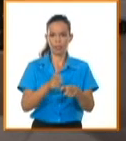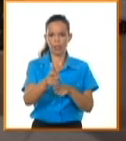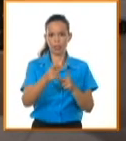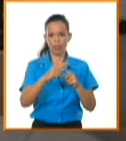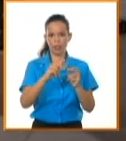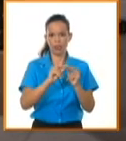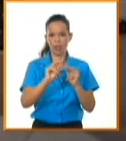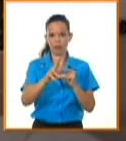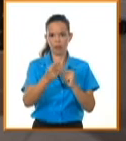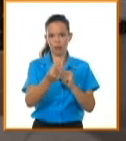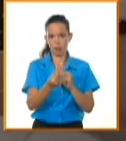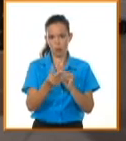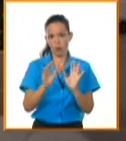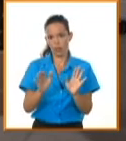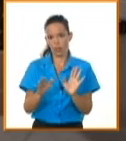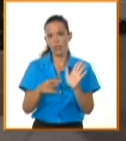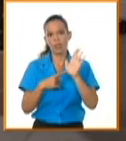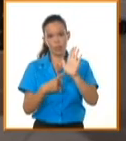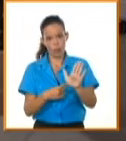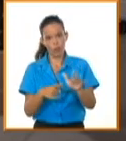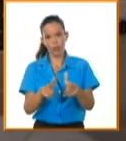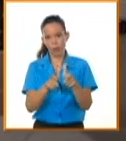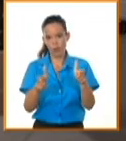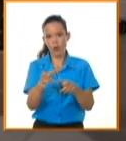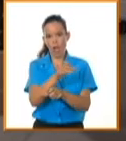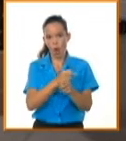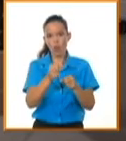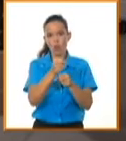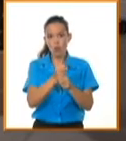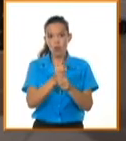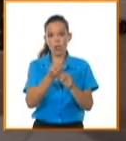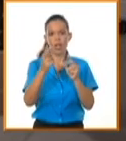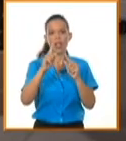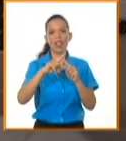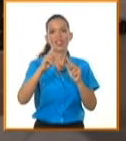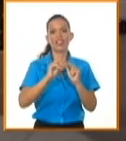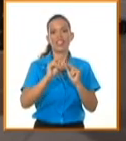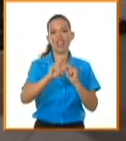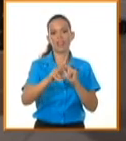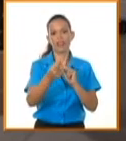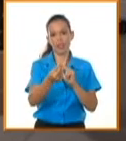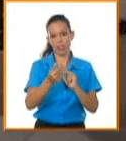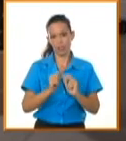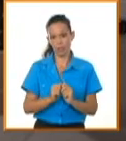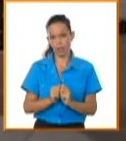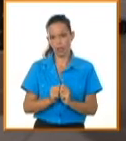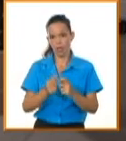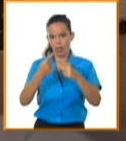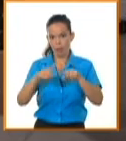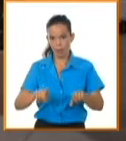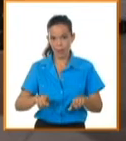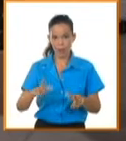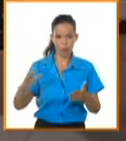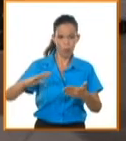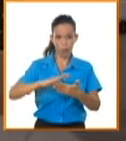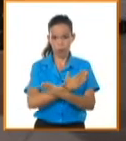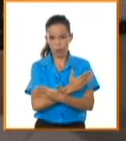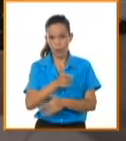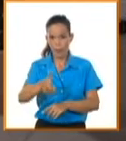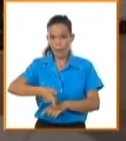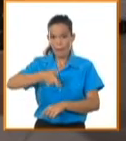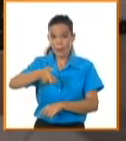si se demuestra que hay un número importante de la masa monetaria que transitó por estos canales y no fue necesario